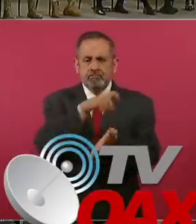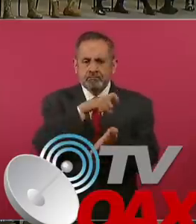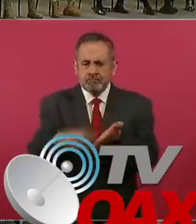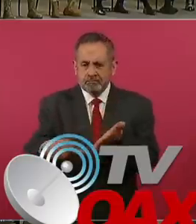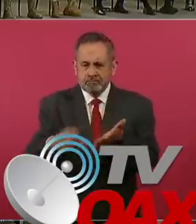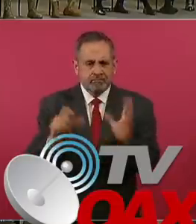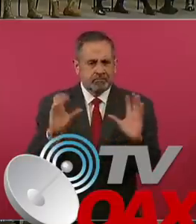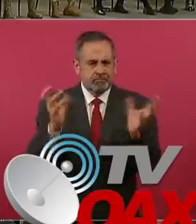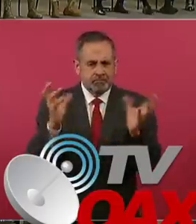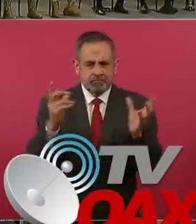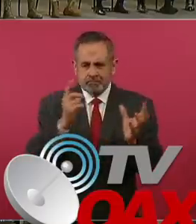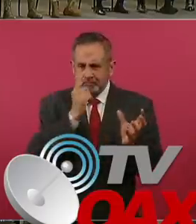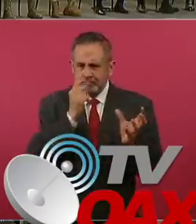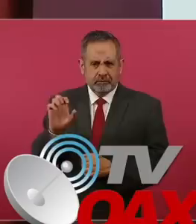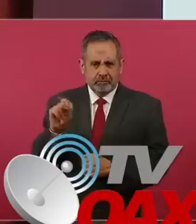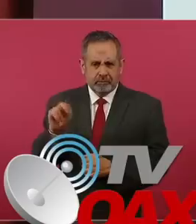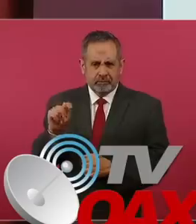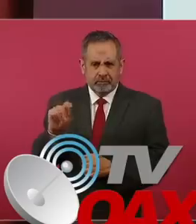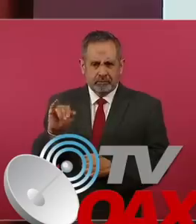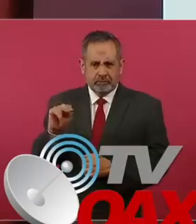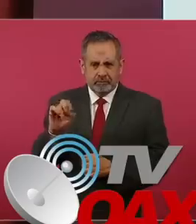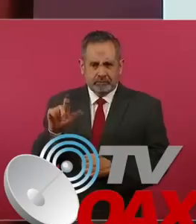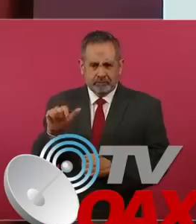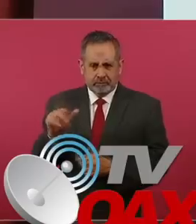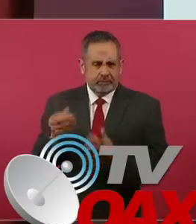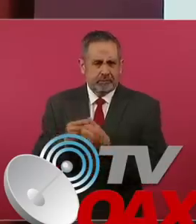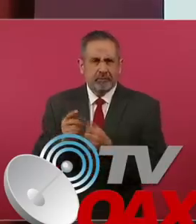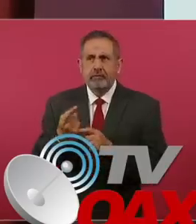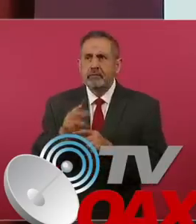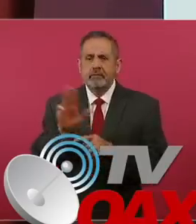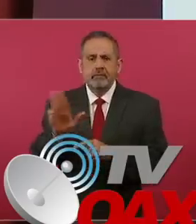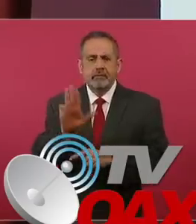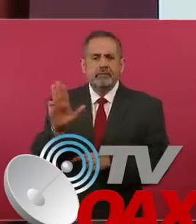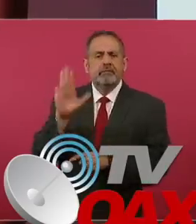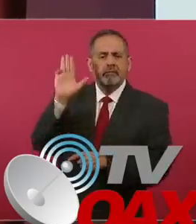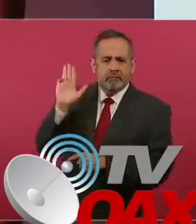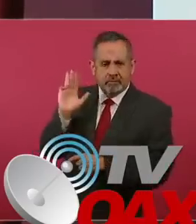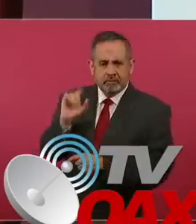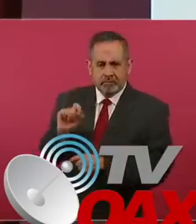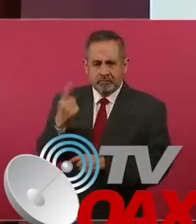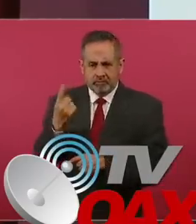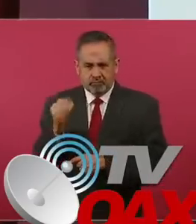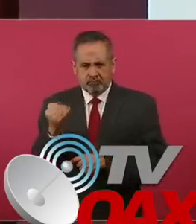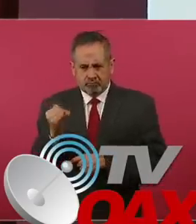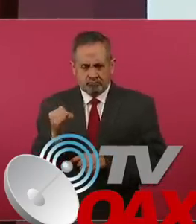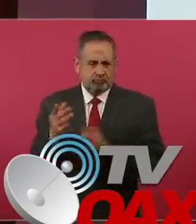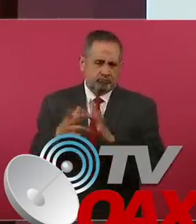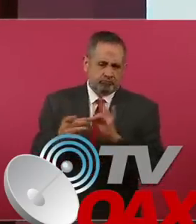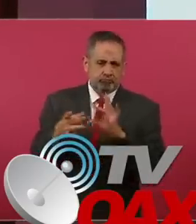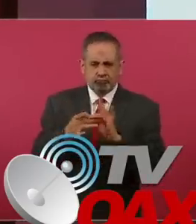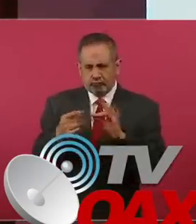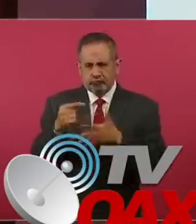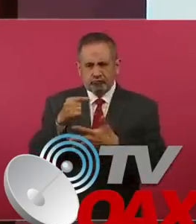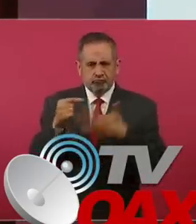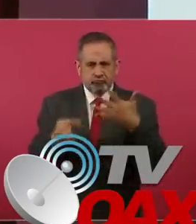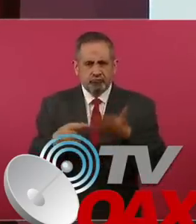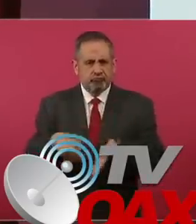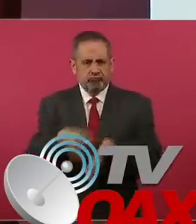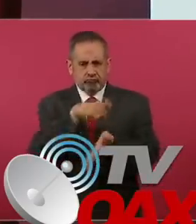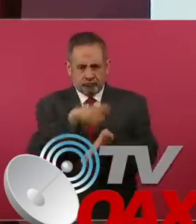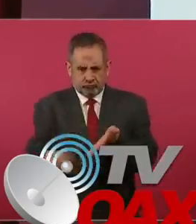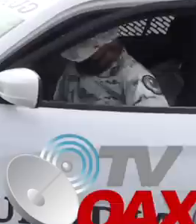patrullas. Adelante, por favor. El pasado miércoles 21 de junio, relativos a la adquisición